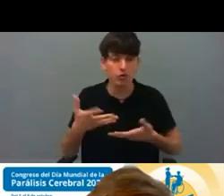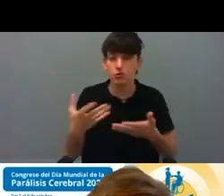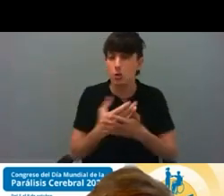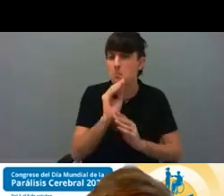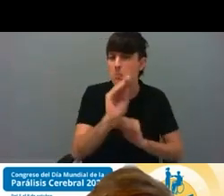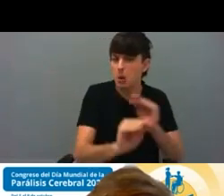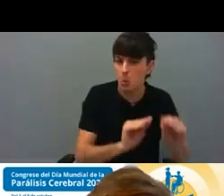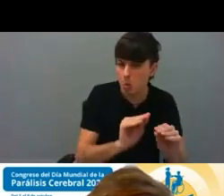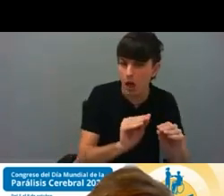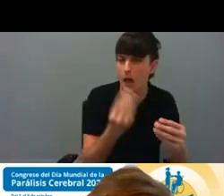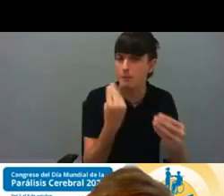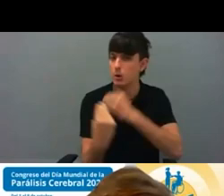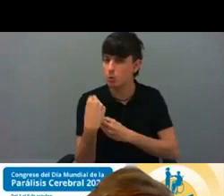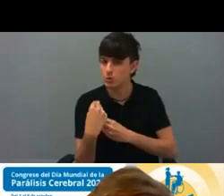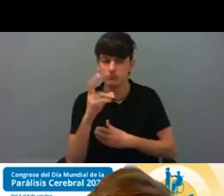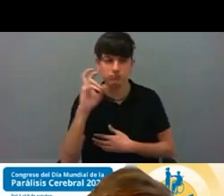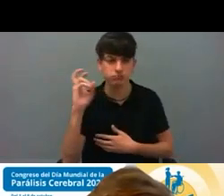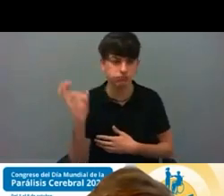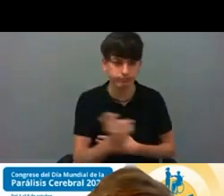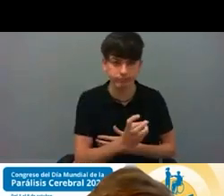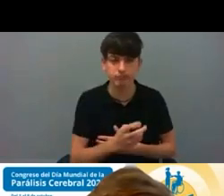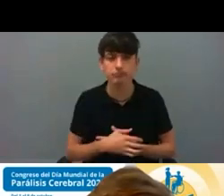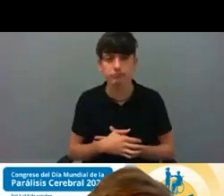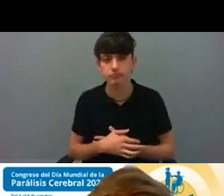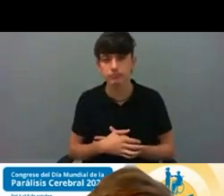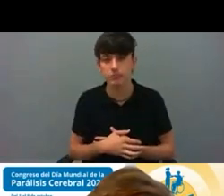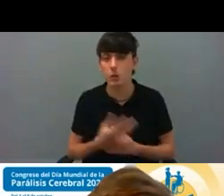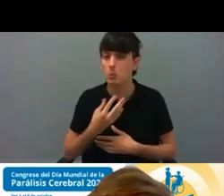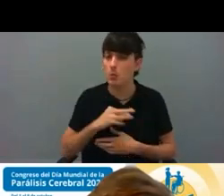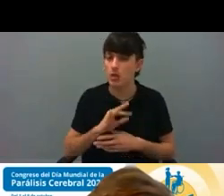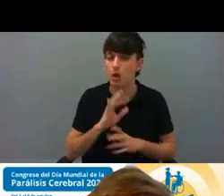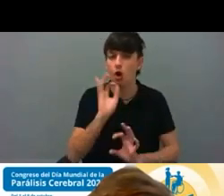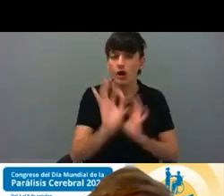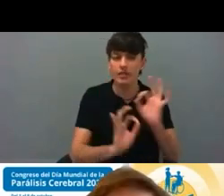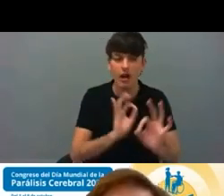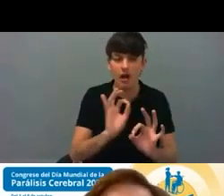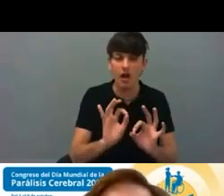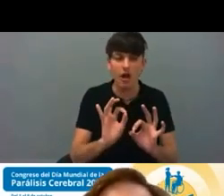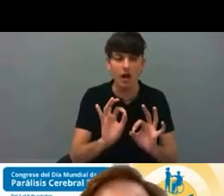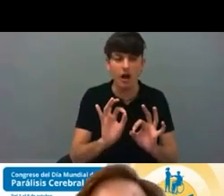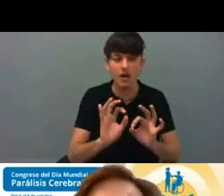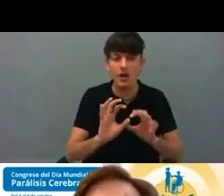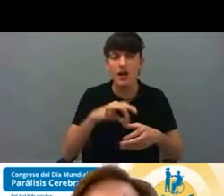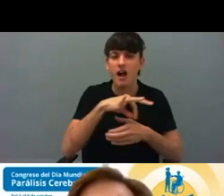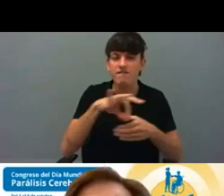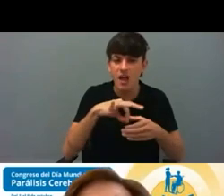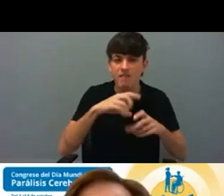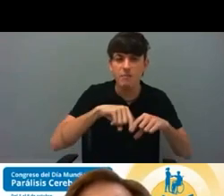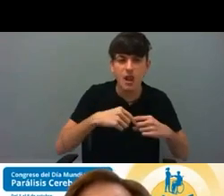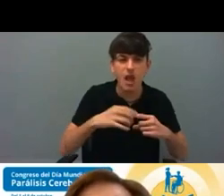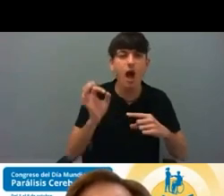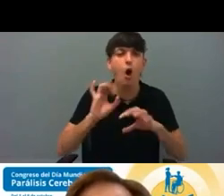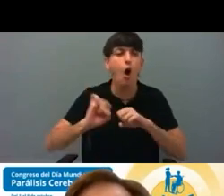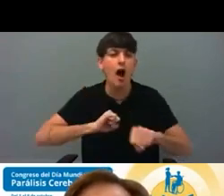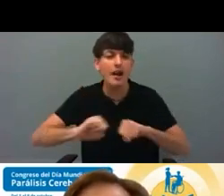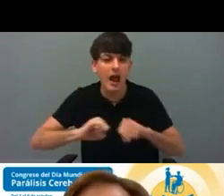todos. Y es por distintos medios, o sea, puedes organizar el café en familia, puedes organizar las carreras de Avapace Corre,